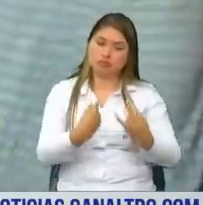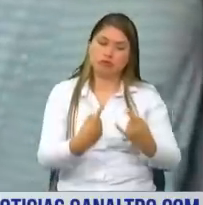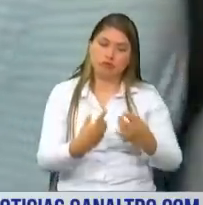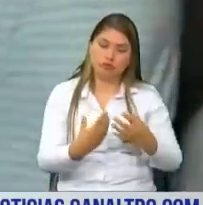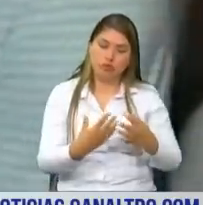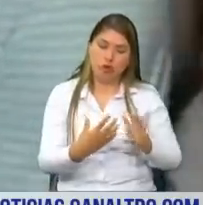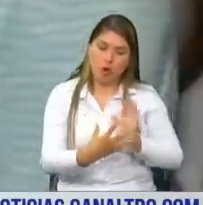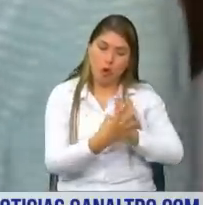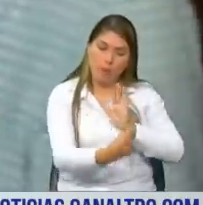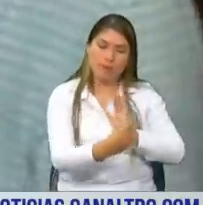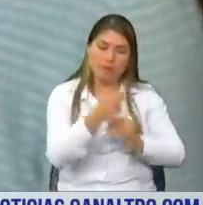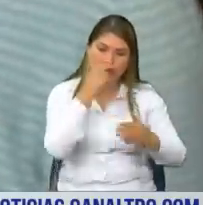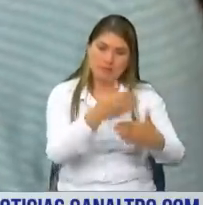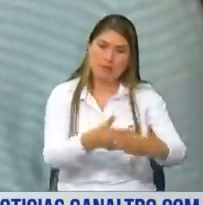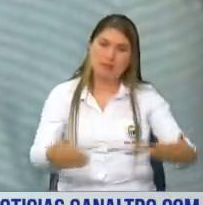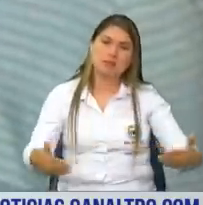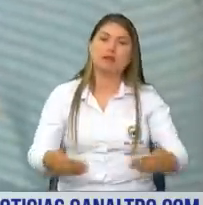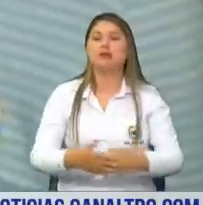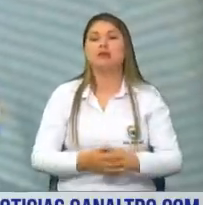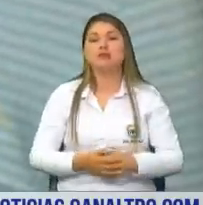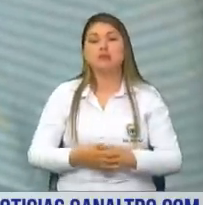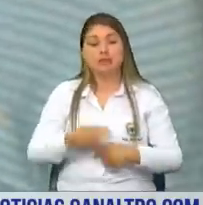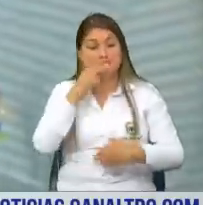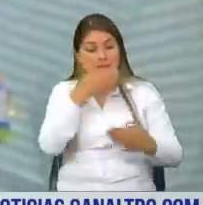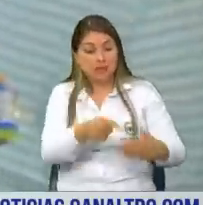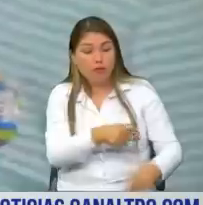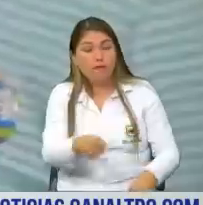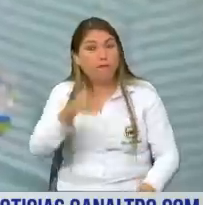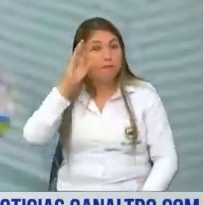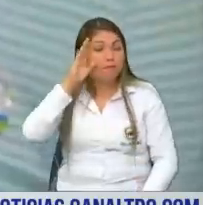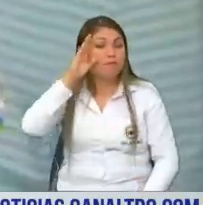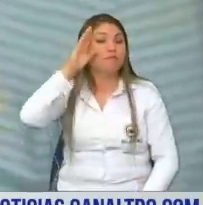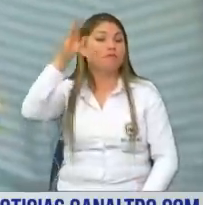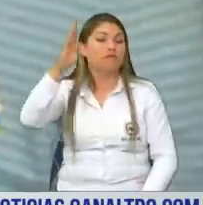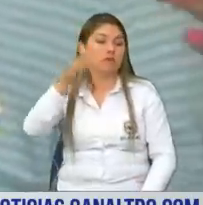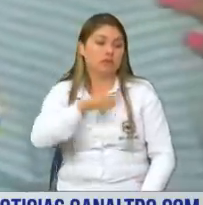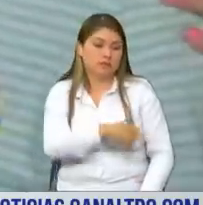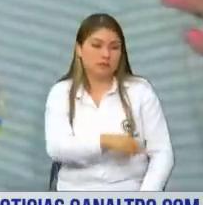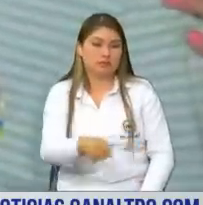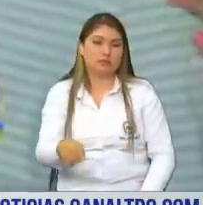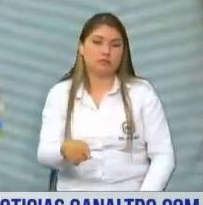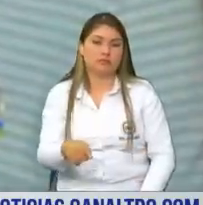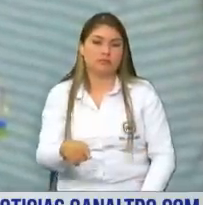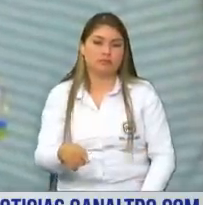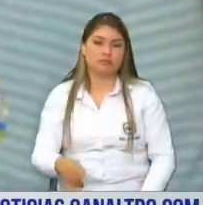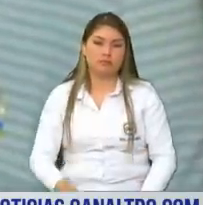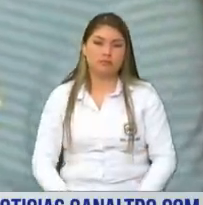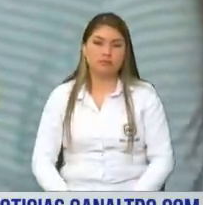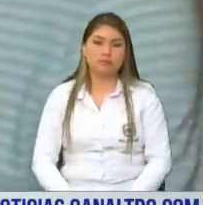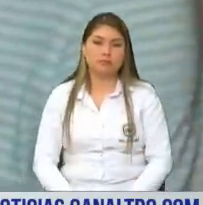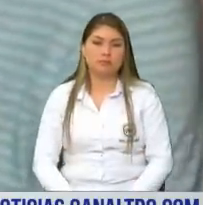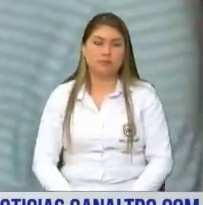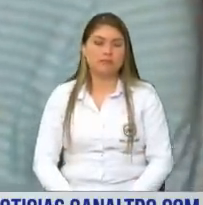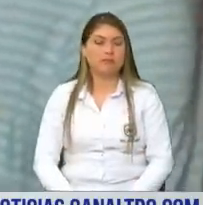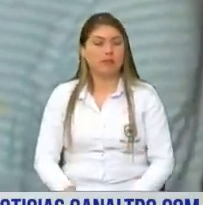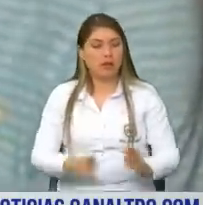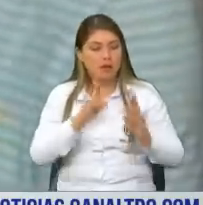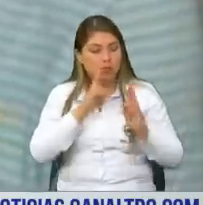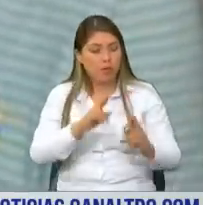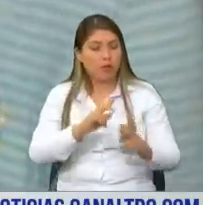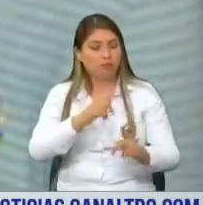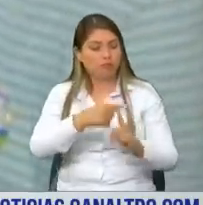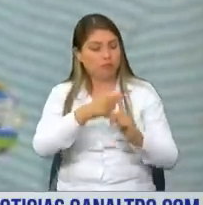estas generaciones de futuro son las que tienen que ser las decir las respuestas